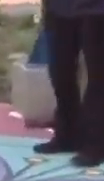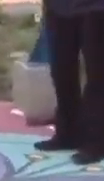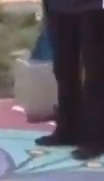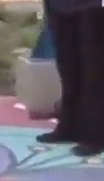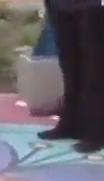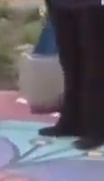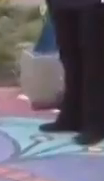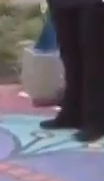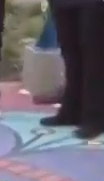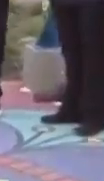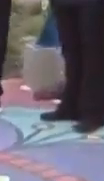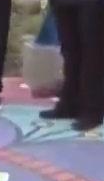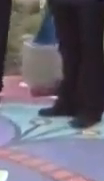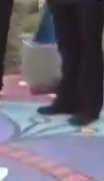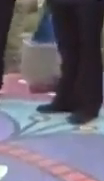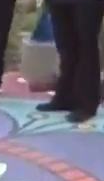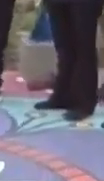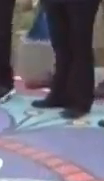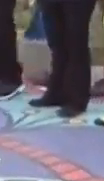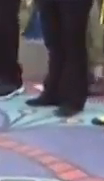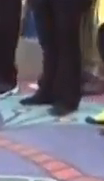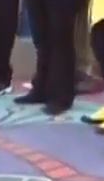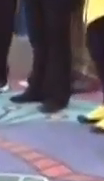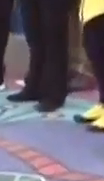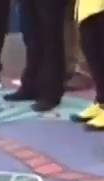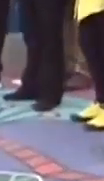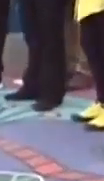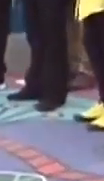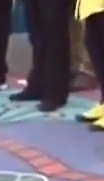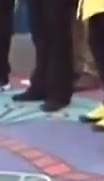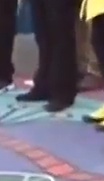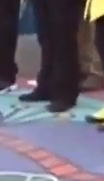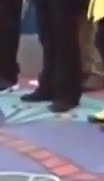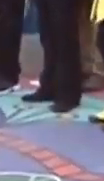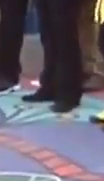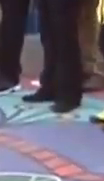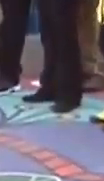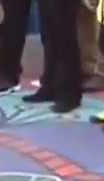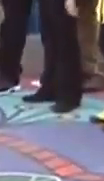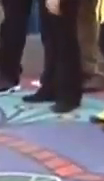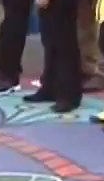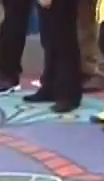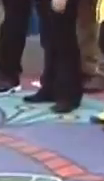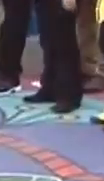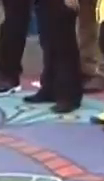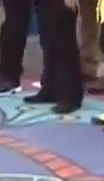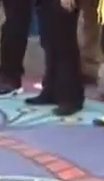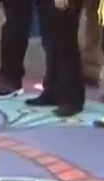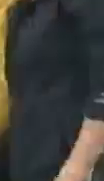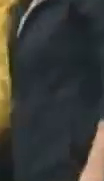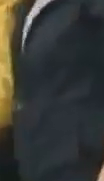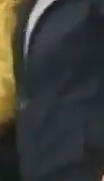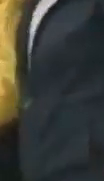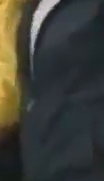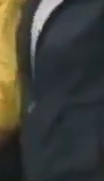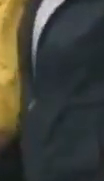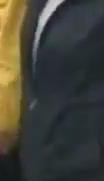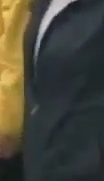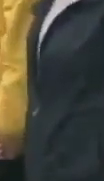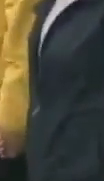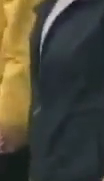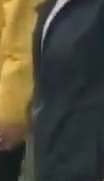histórico para los venezolanos y las venezolanas. Se circunscribe este día en lo que es el proyecto de la